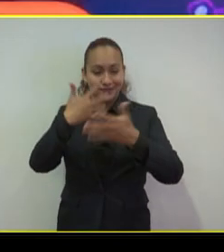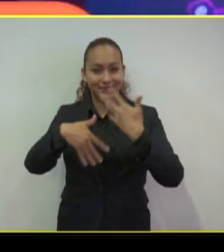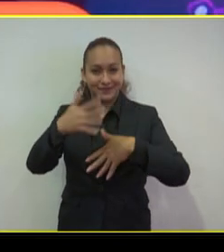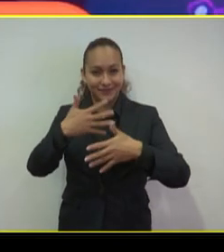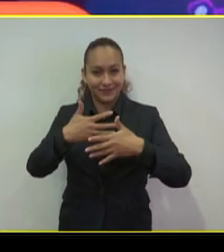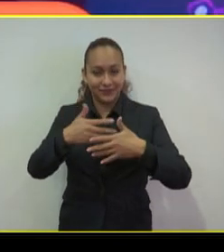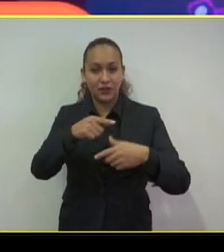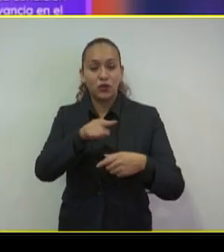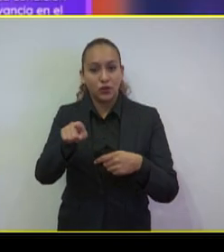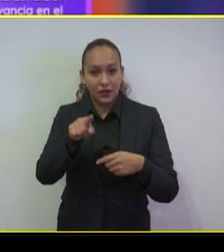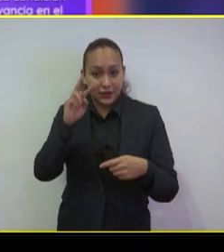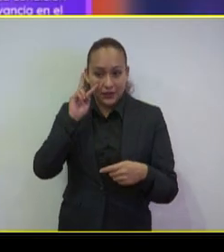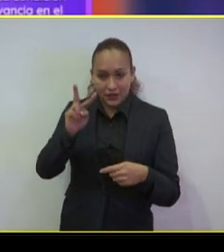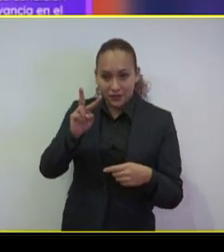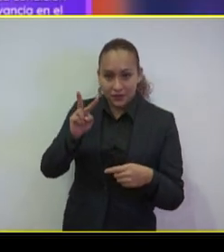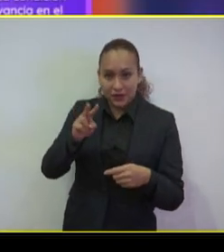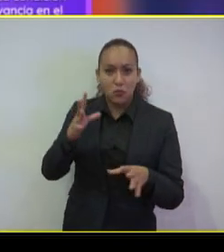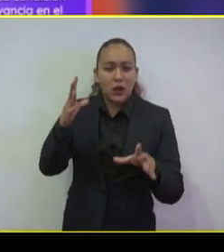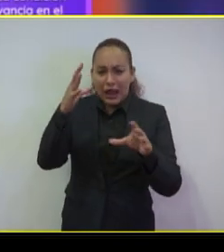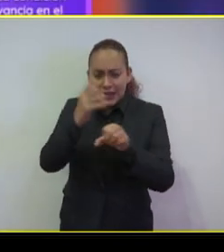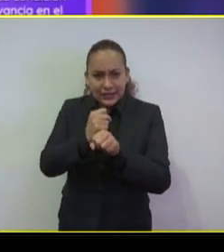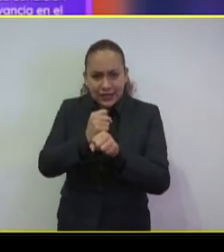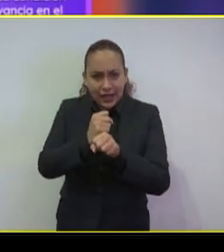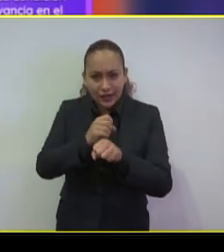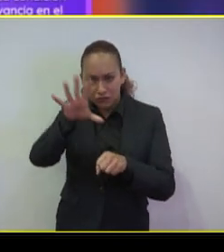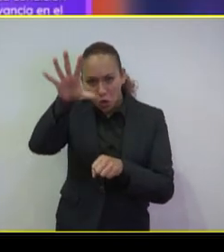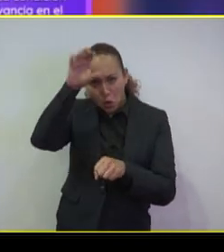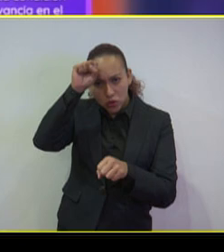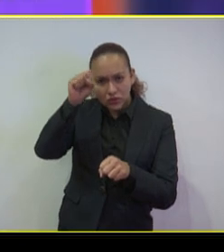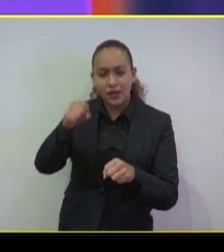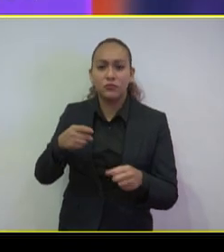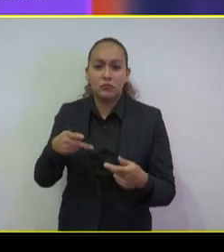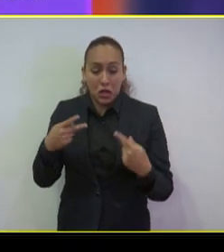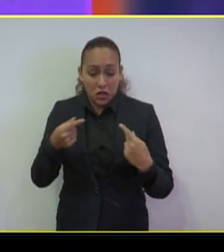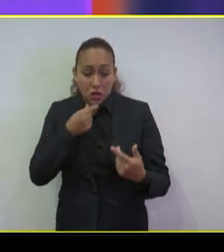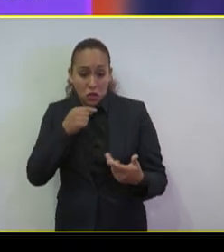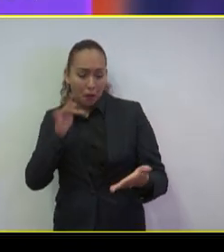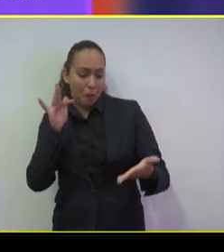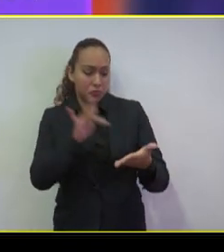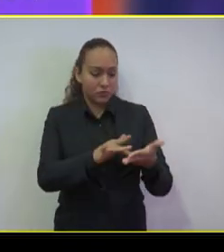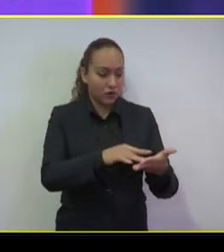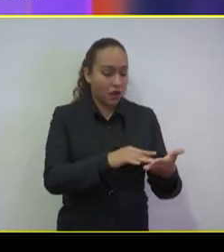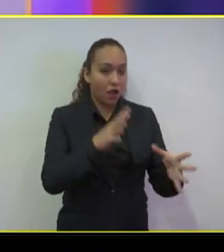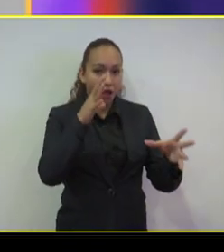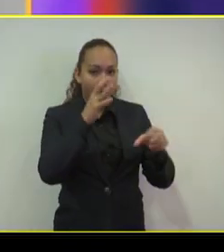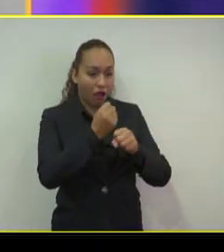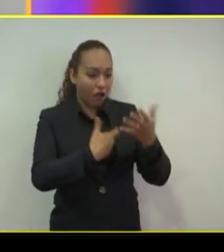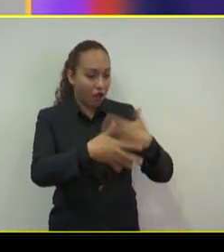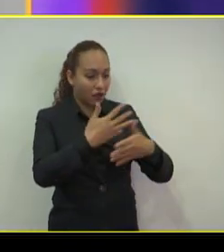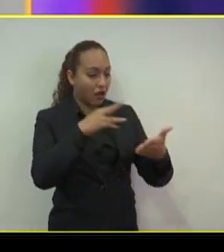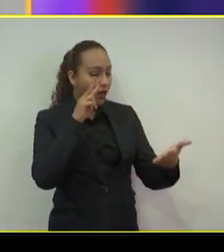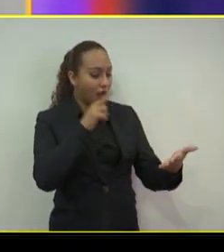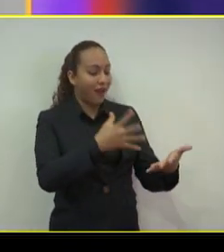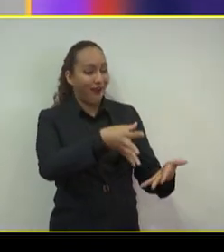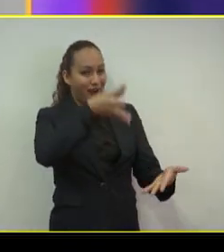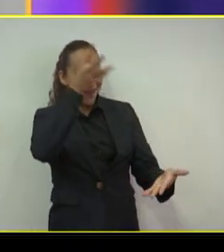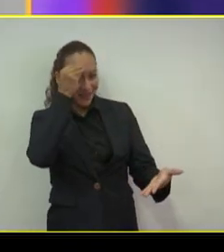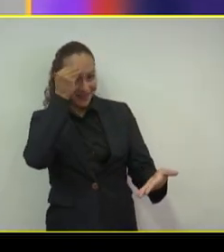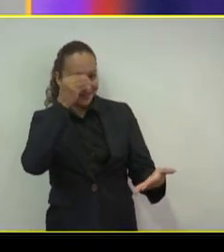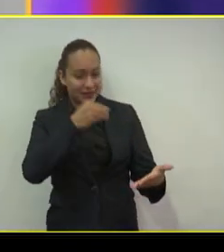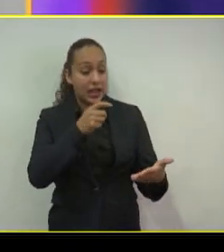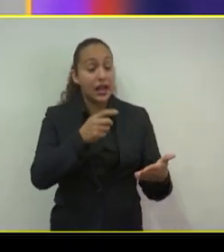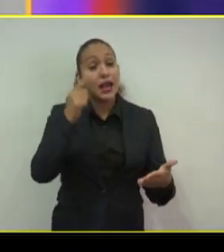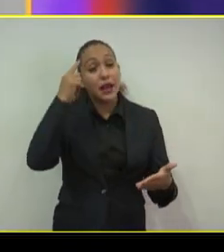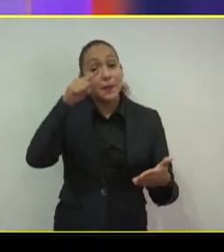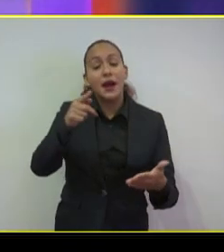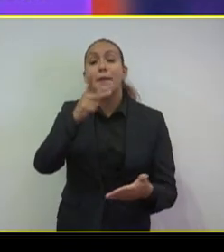anteriormente, busca mostrarle al usuario la seña de cualquier elemento que mantenga presionado por más de 2 segundos, como en este caso, un texto que habla más sobre el proyecto. Este apartado está